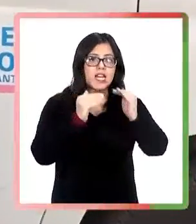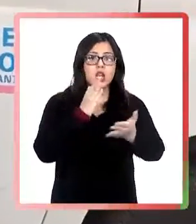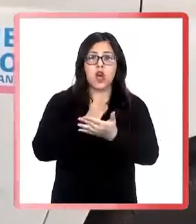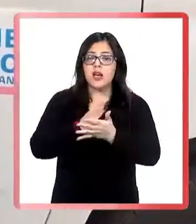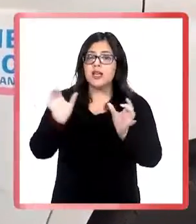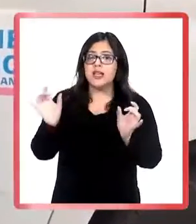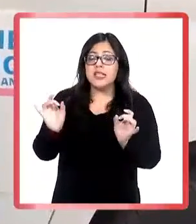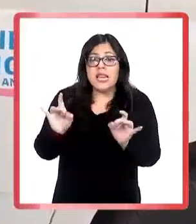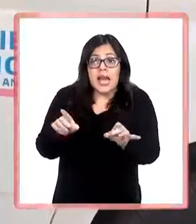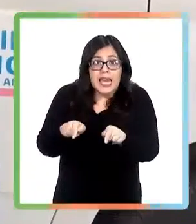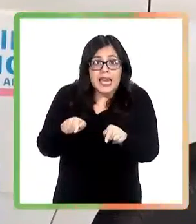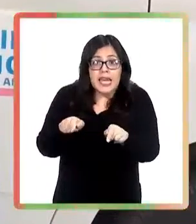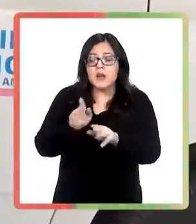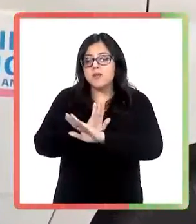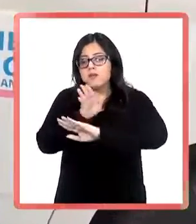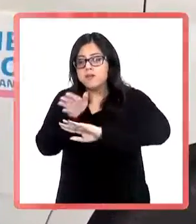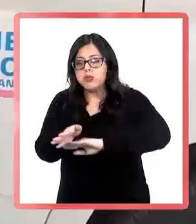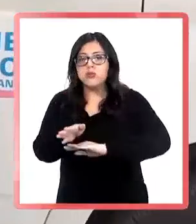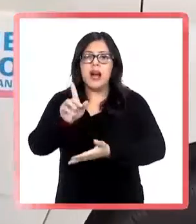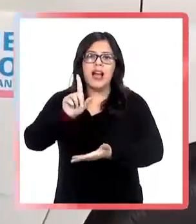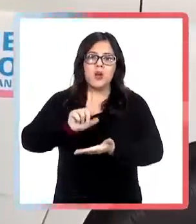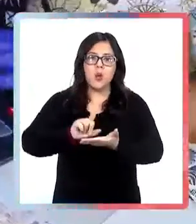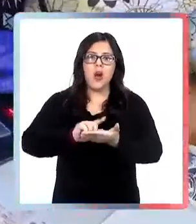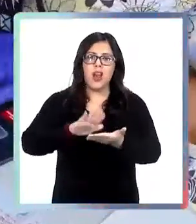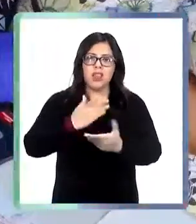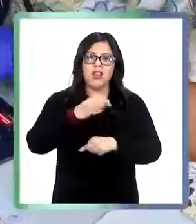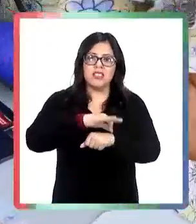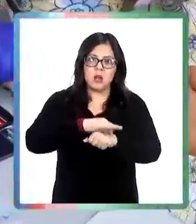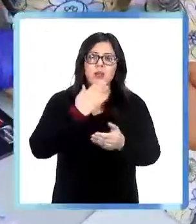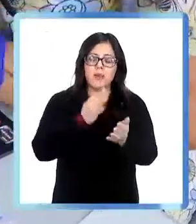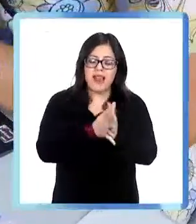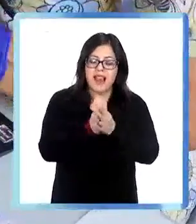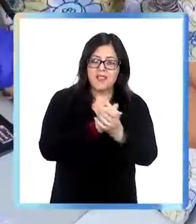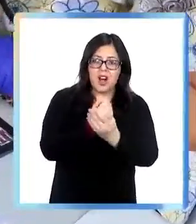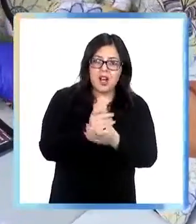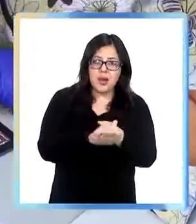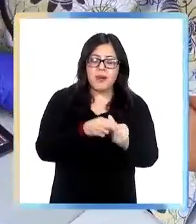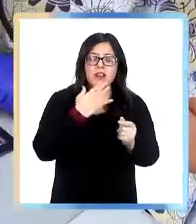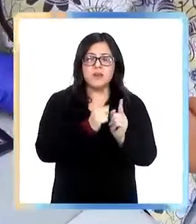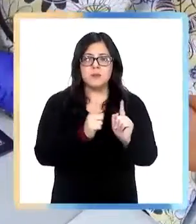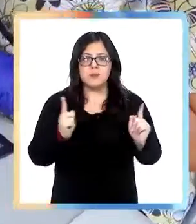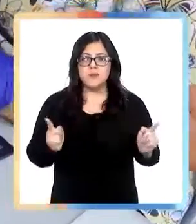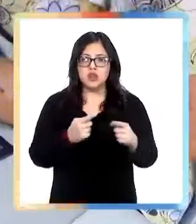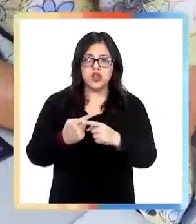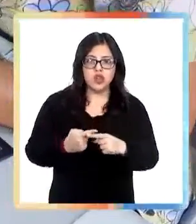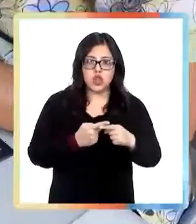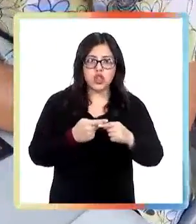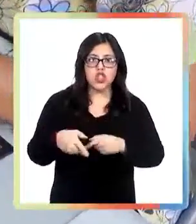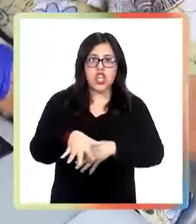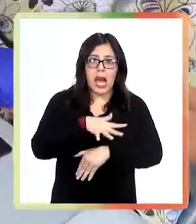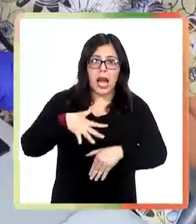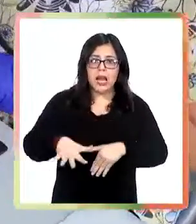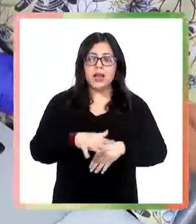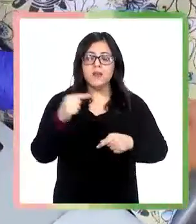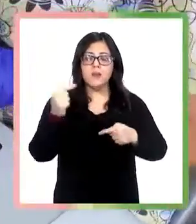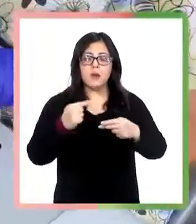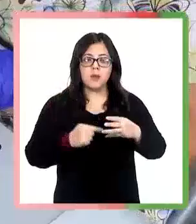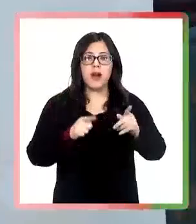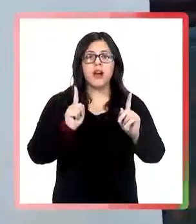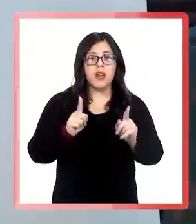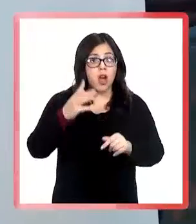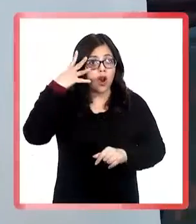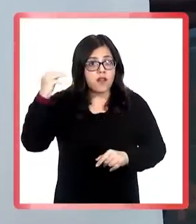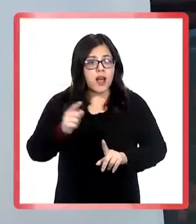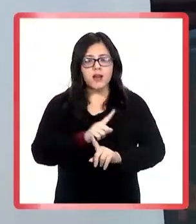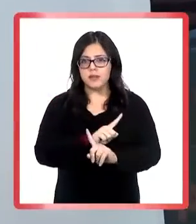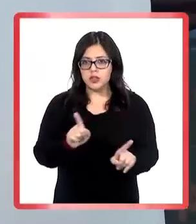niños y niñas a clases y acudir a un centro de atención primaria de salud. El lavado de manos, distanciamiento social, son